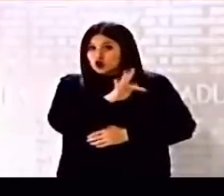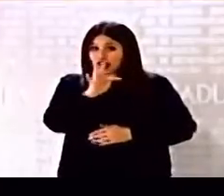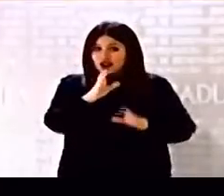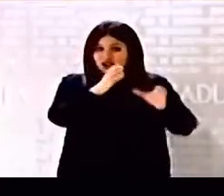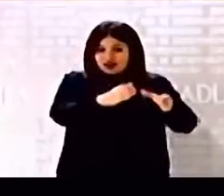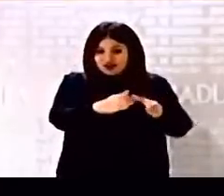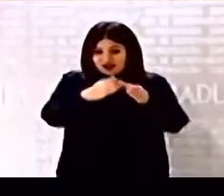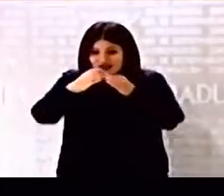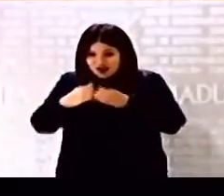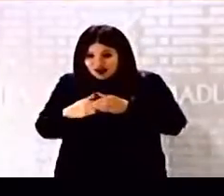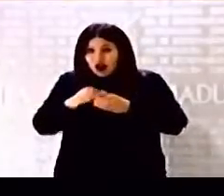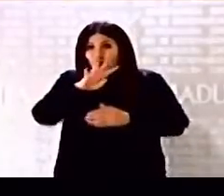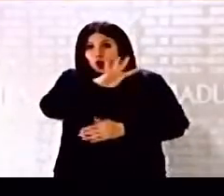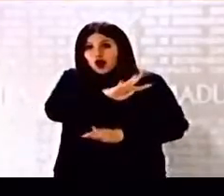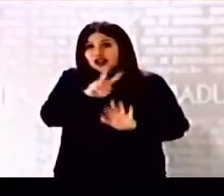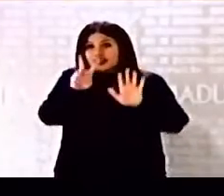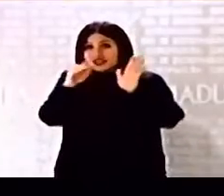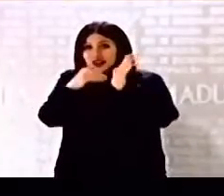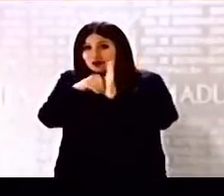47.255